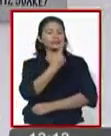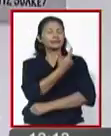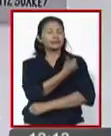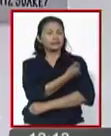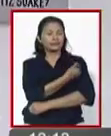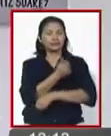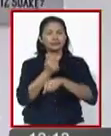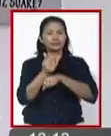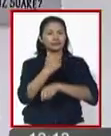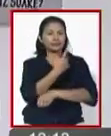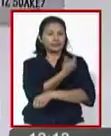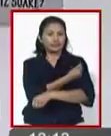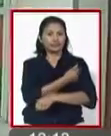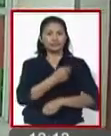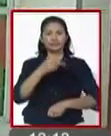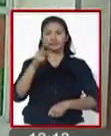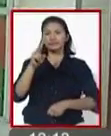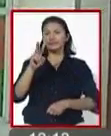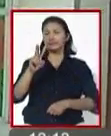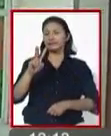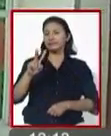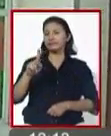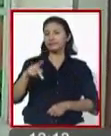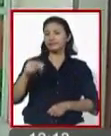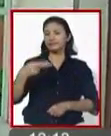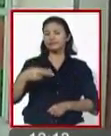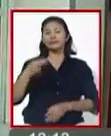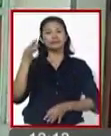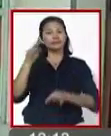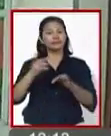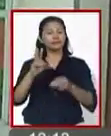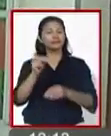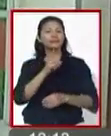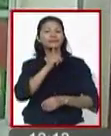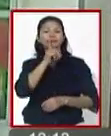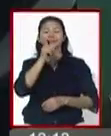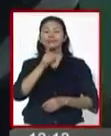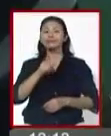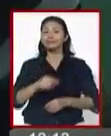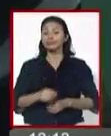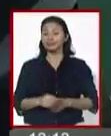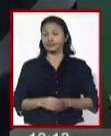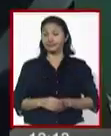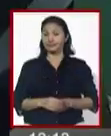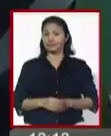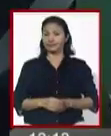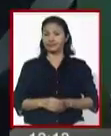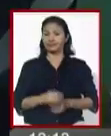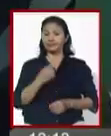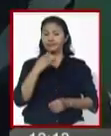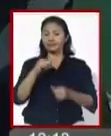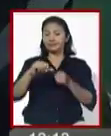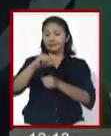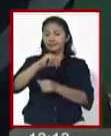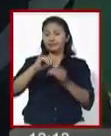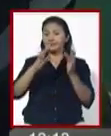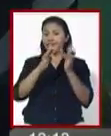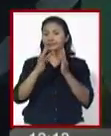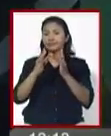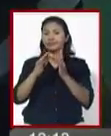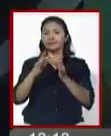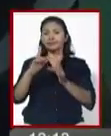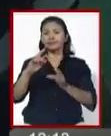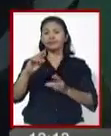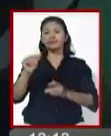vacuna BPH. Tres, si bien no se ha confirmado que el cuadro clínico esté asociado